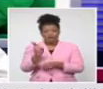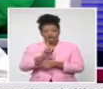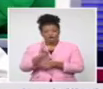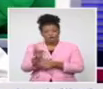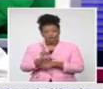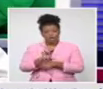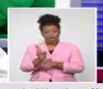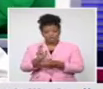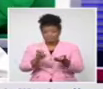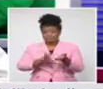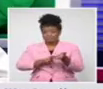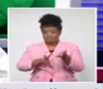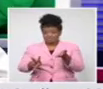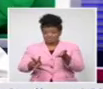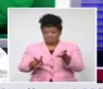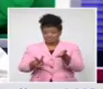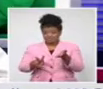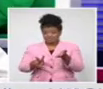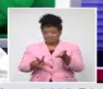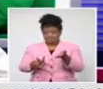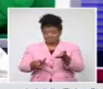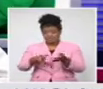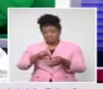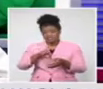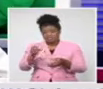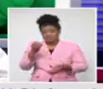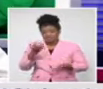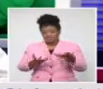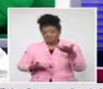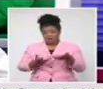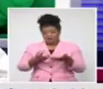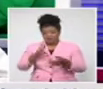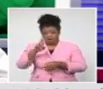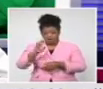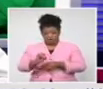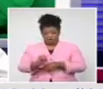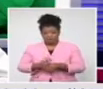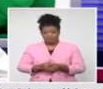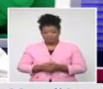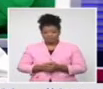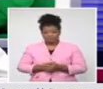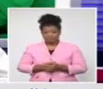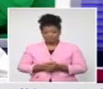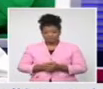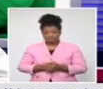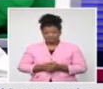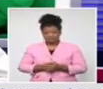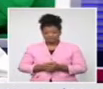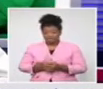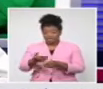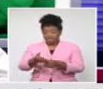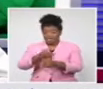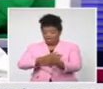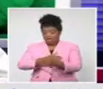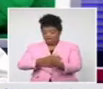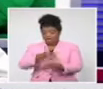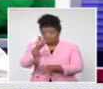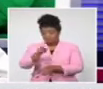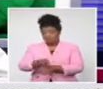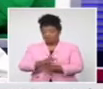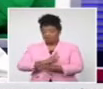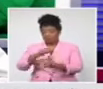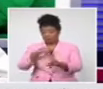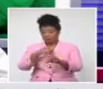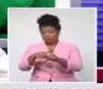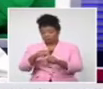Cienfuegos, contacto de un caso positivo que ya había sido diagnosticado previamente, que a pesar de la edad, o